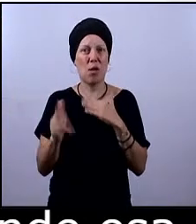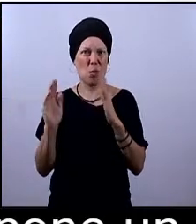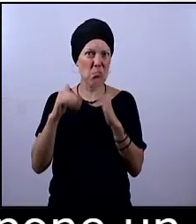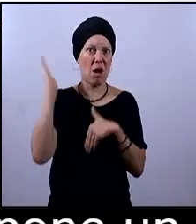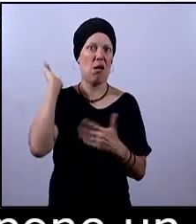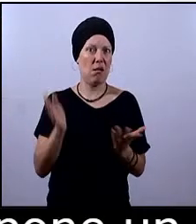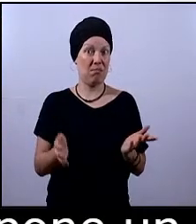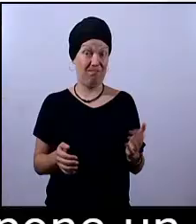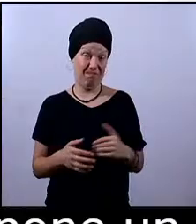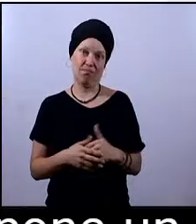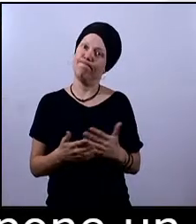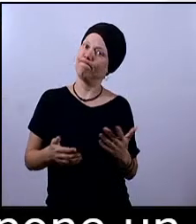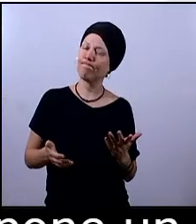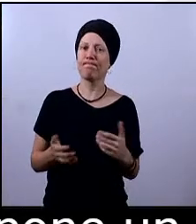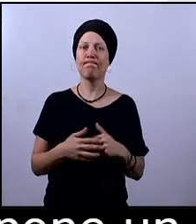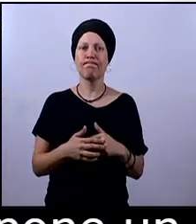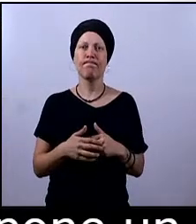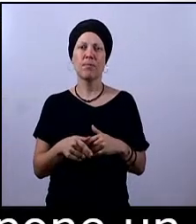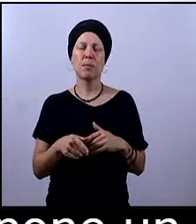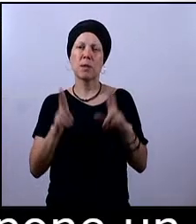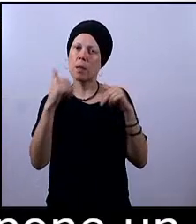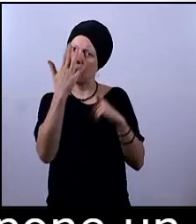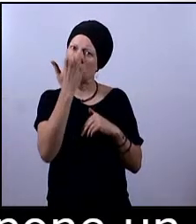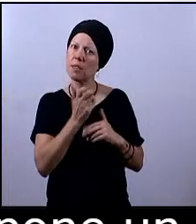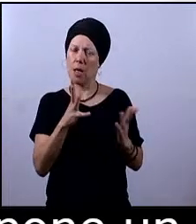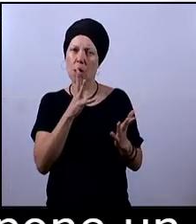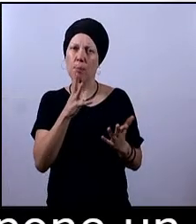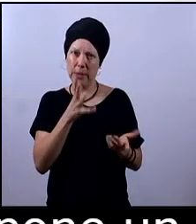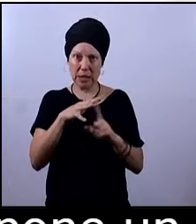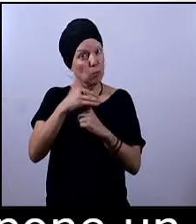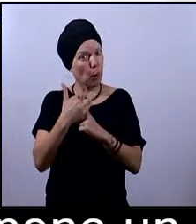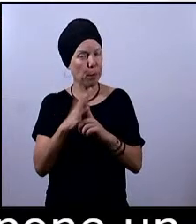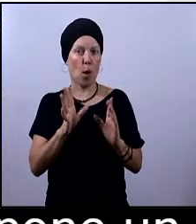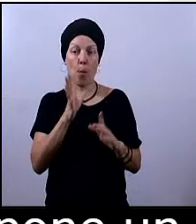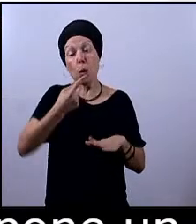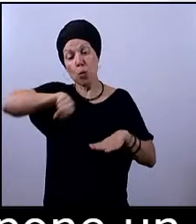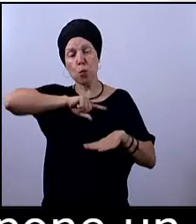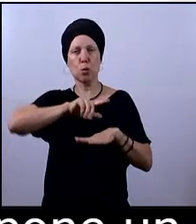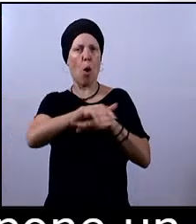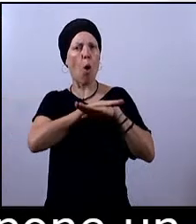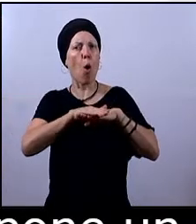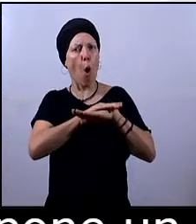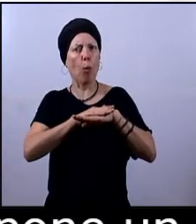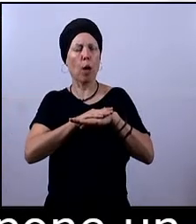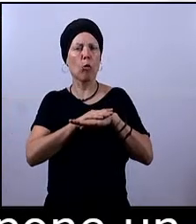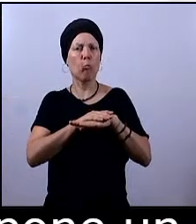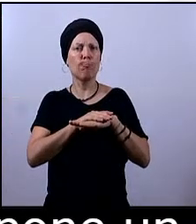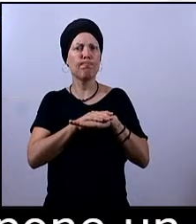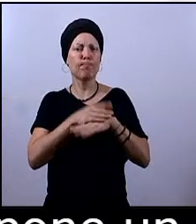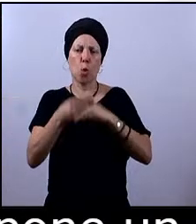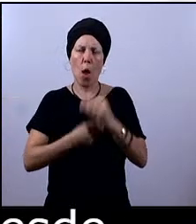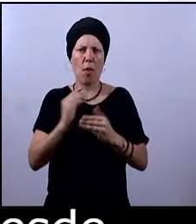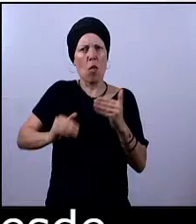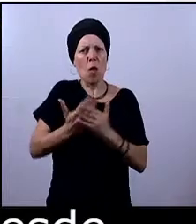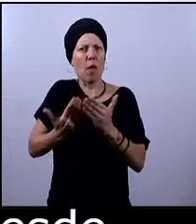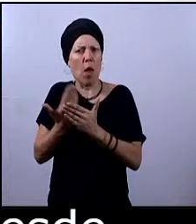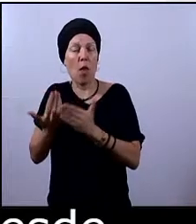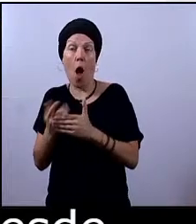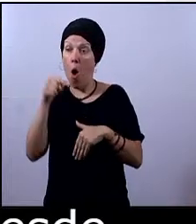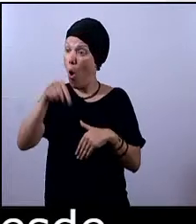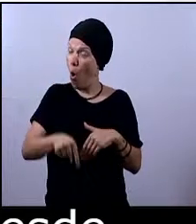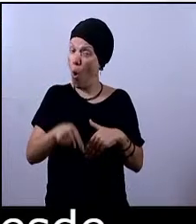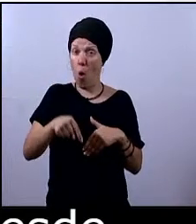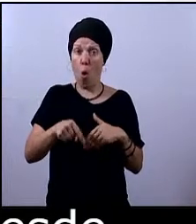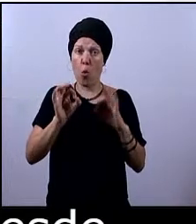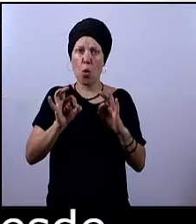euros. Hay que tomarse muy en serio qué es lo que está sucediendo y desde luego nuestro Gobierno así lo hace cada día y hoy es un